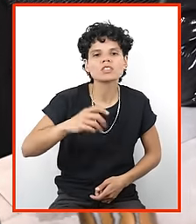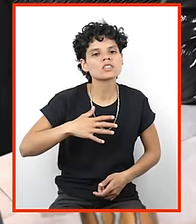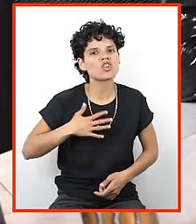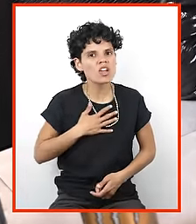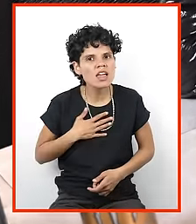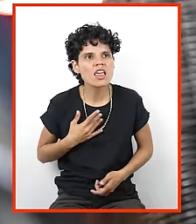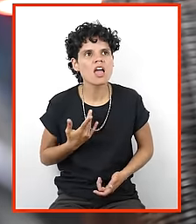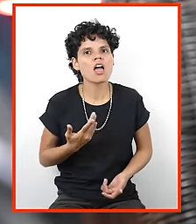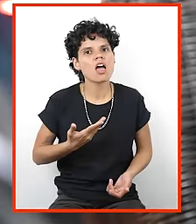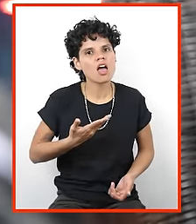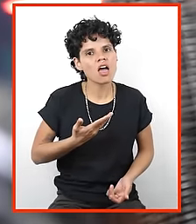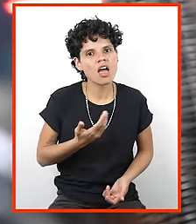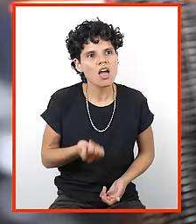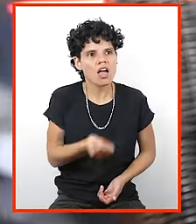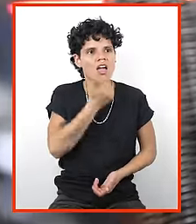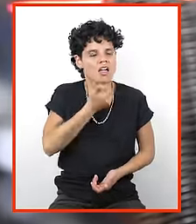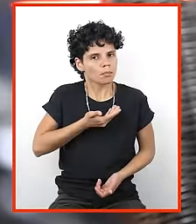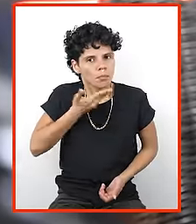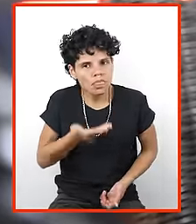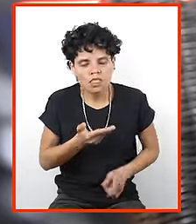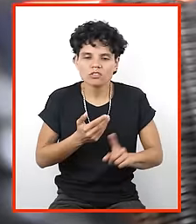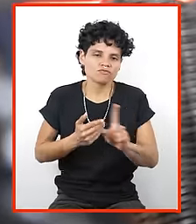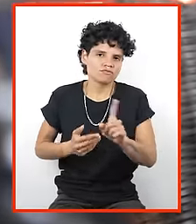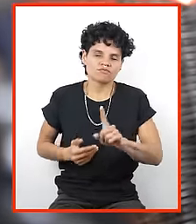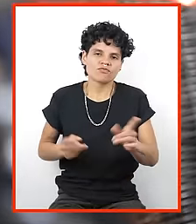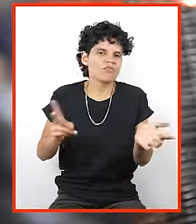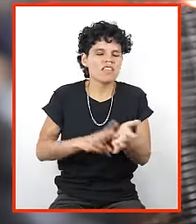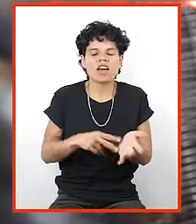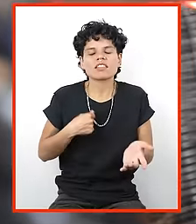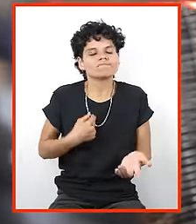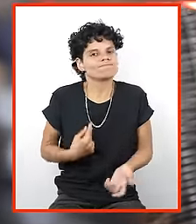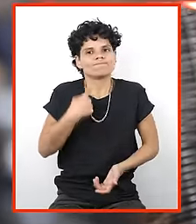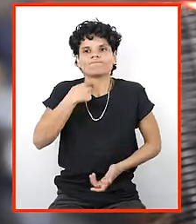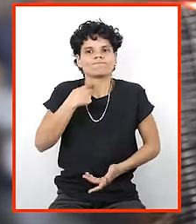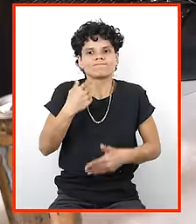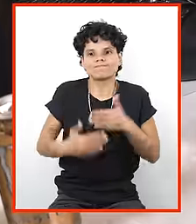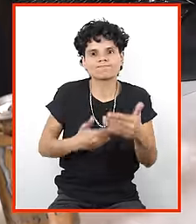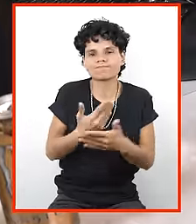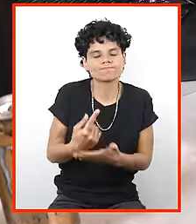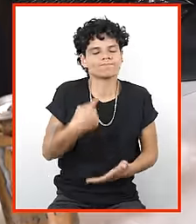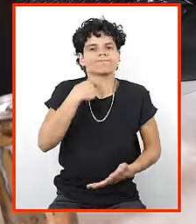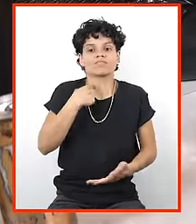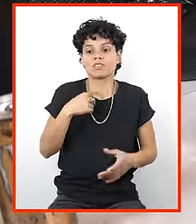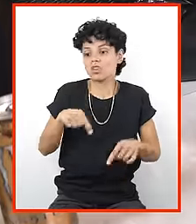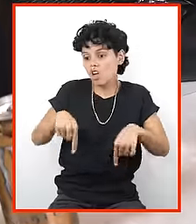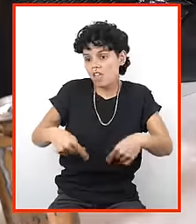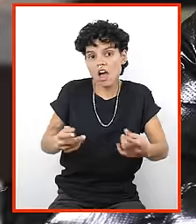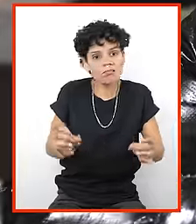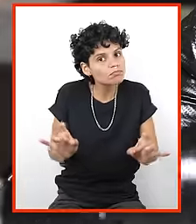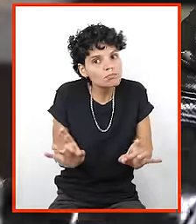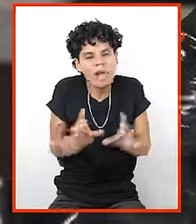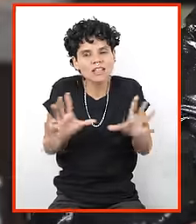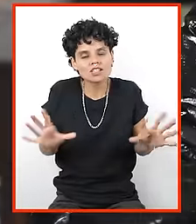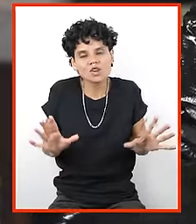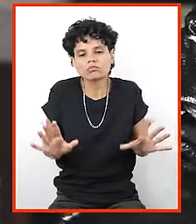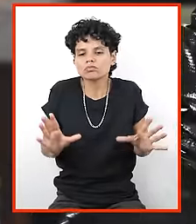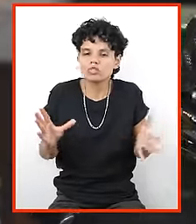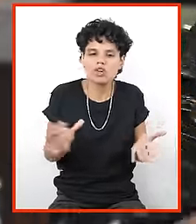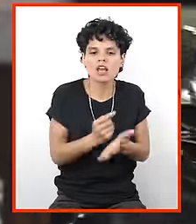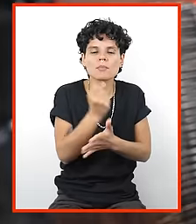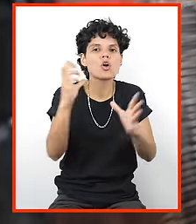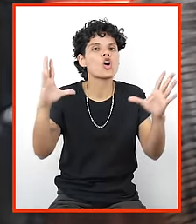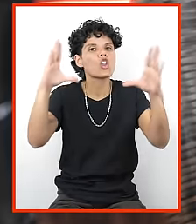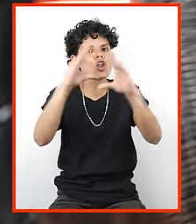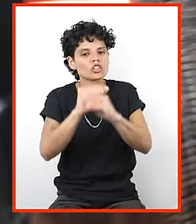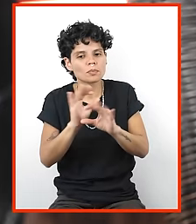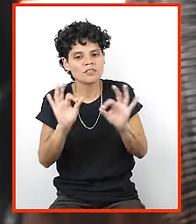fue algo porque sí. Todas las ocasiones fueron porque realmente no se dio. Y hoy día se dio, mágicamente, en una noche